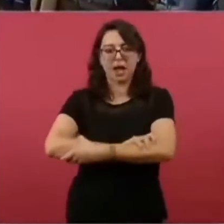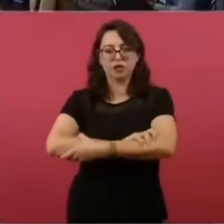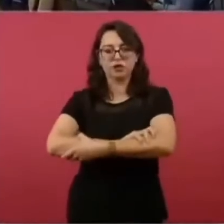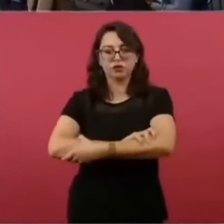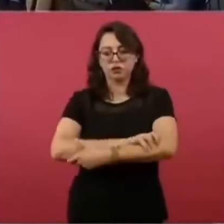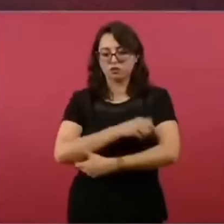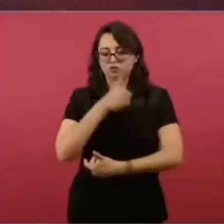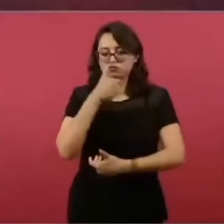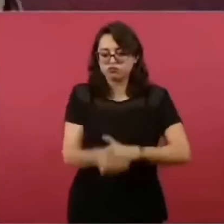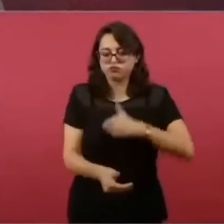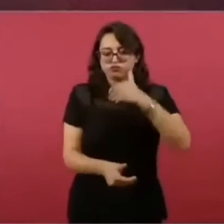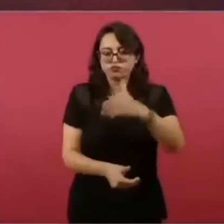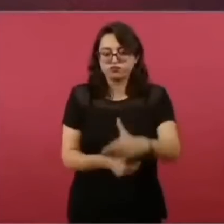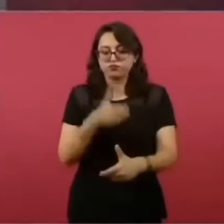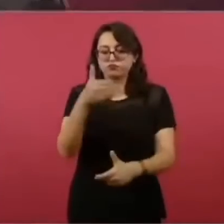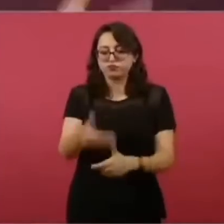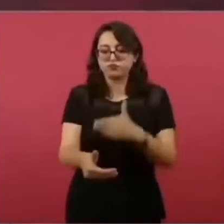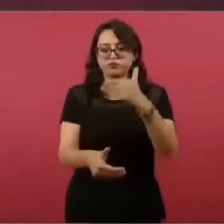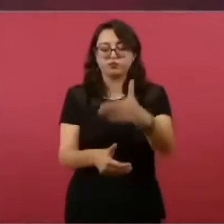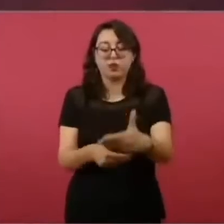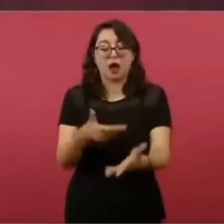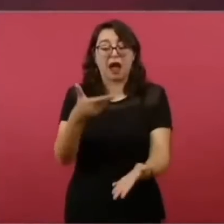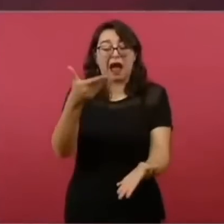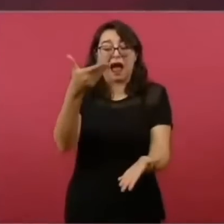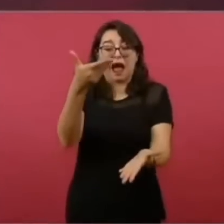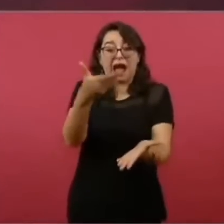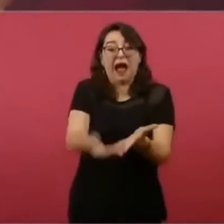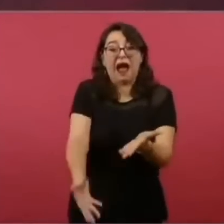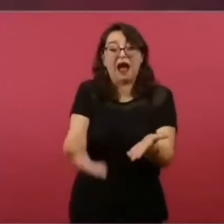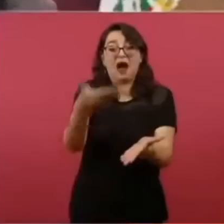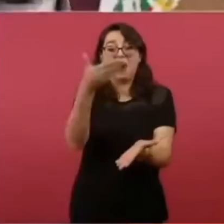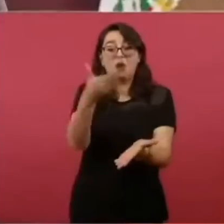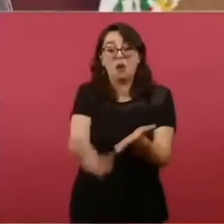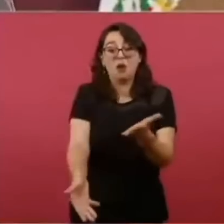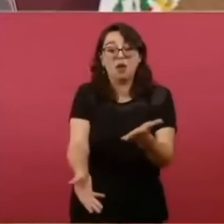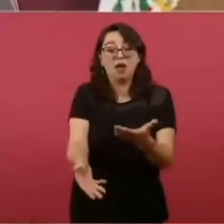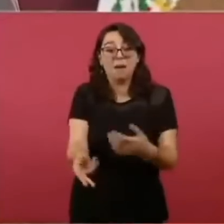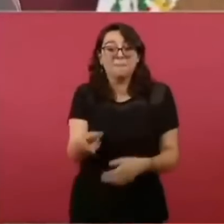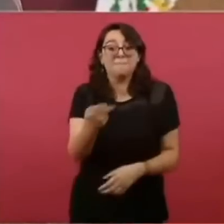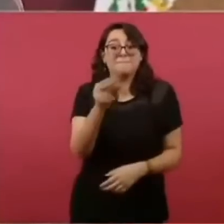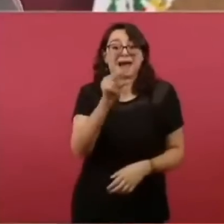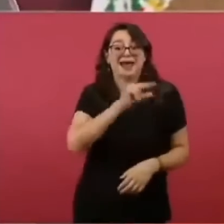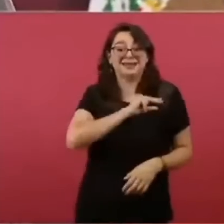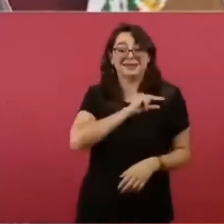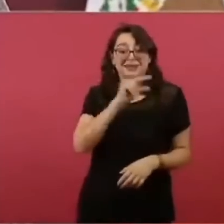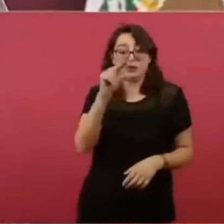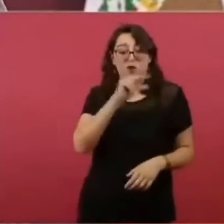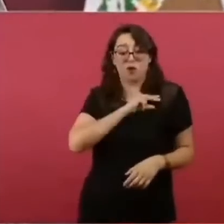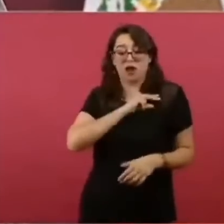conservador cuyo gerente es Claudio X González.